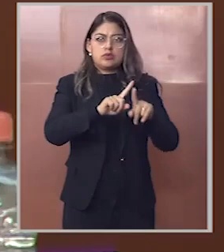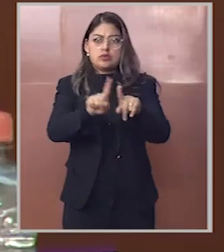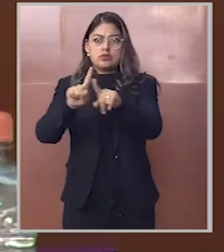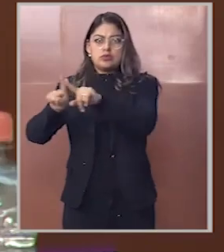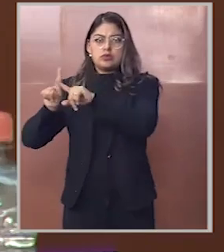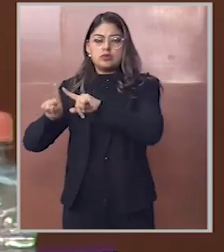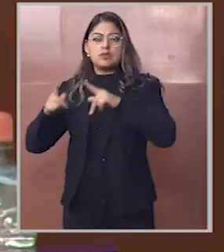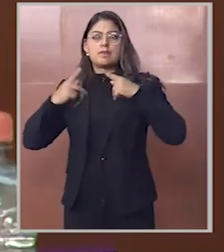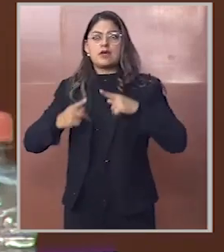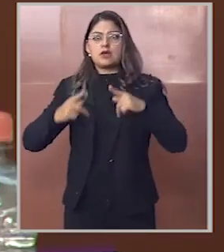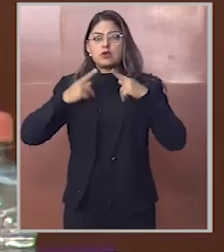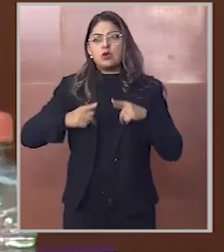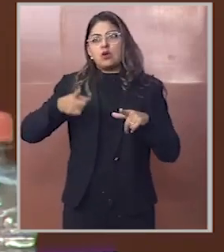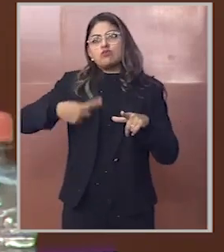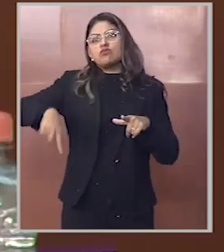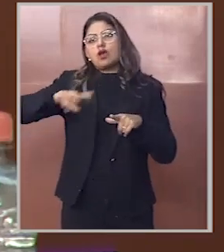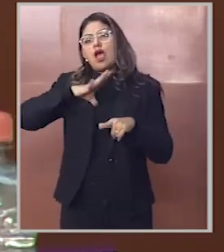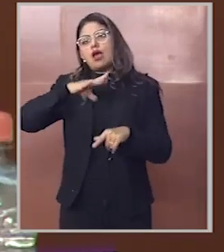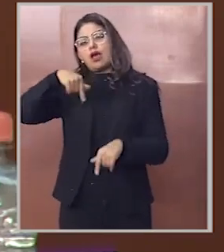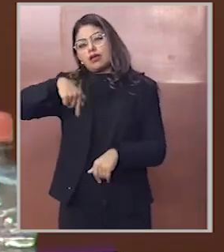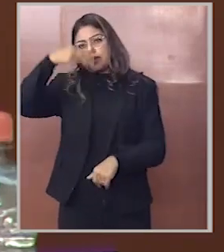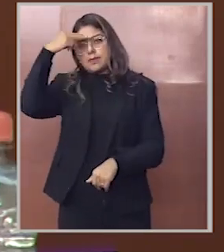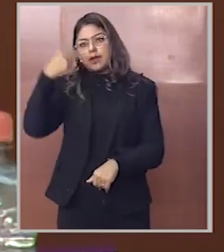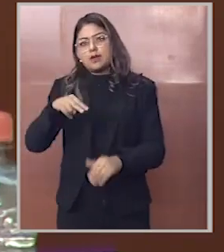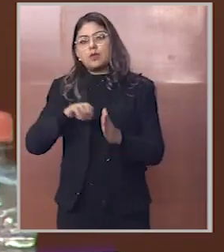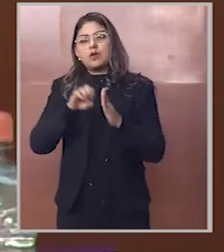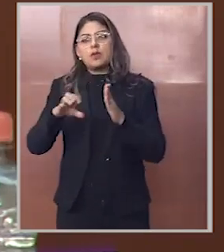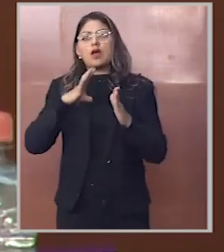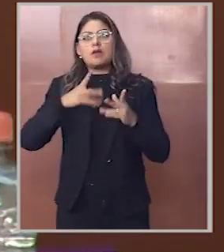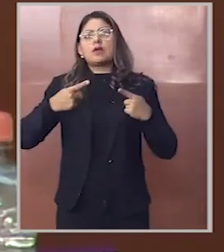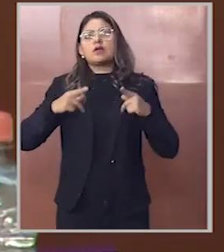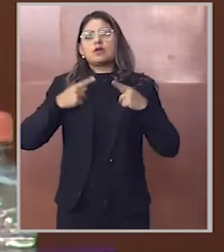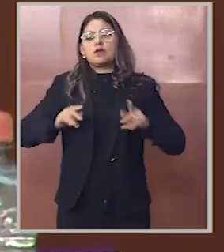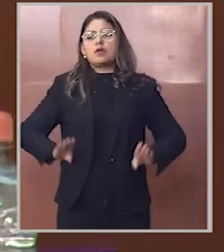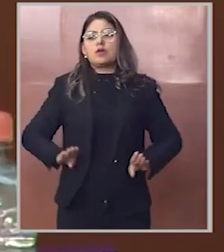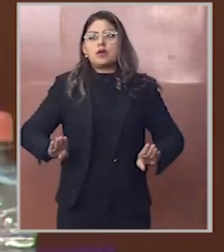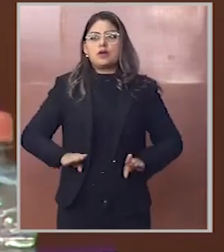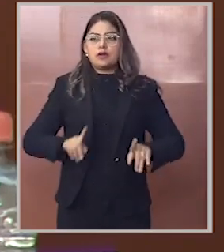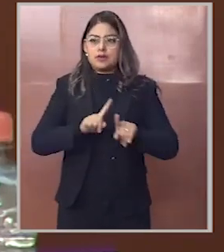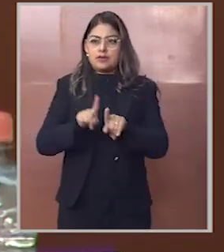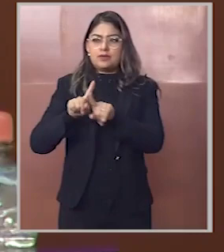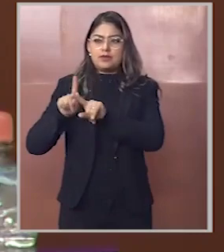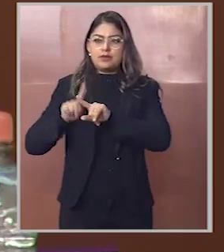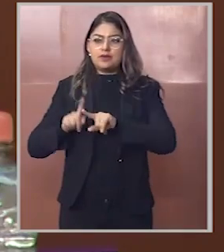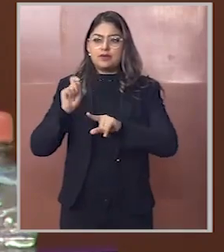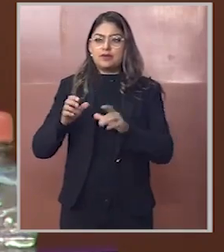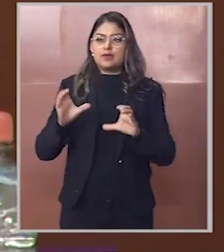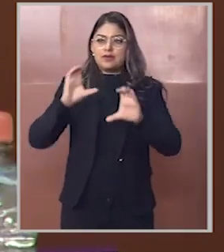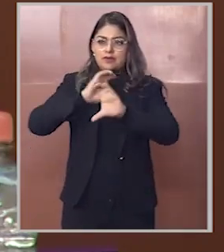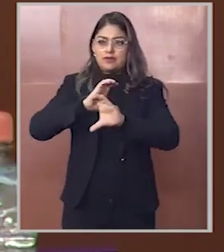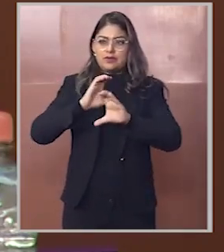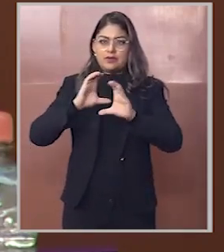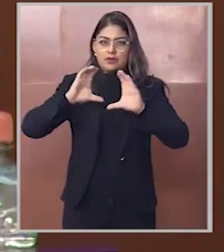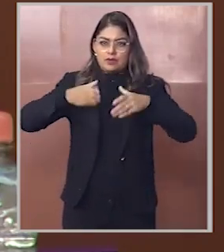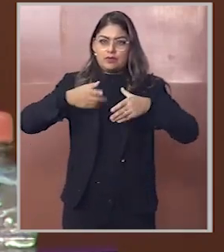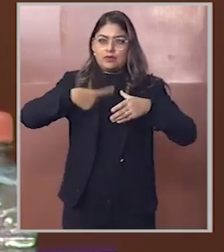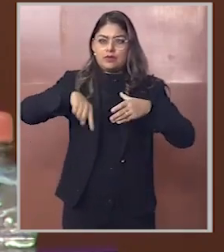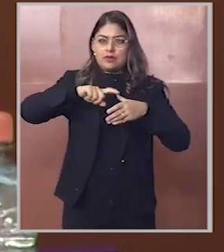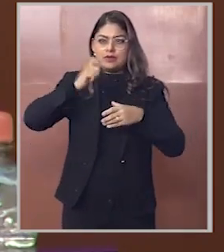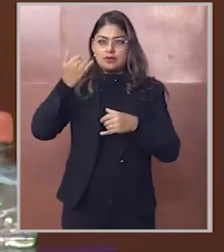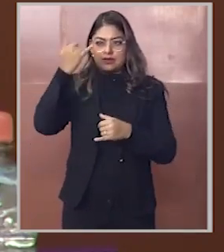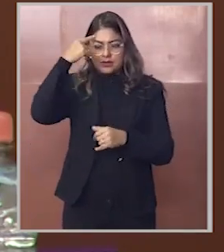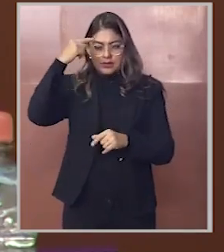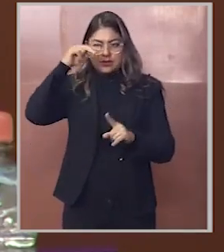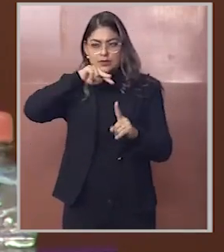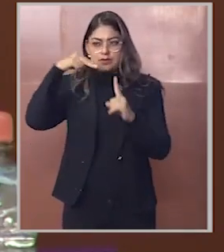que existe en México y hablo de una diversidad no solamente de lenguas de comunidades sino también de perspectivas de formas de vida de